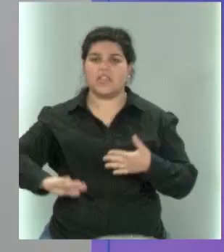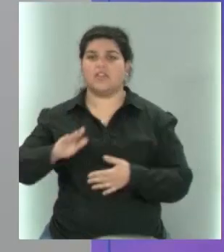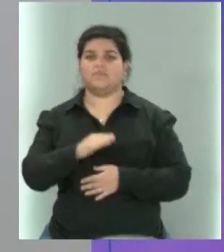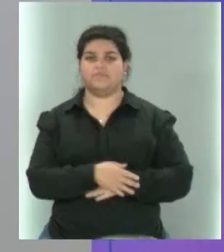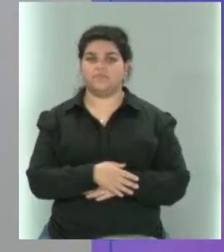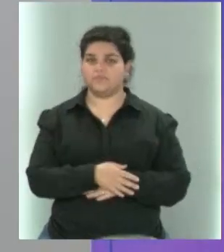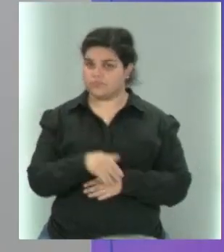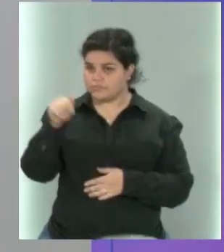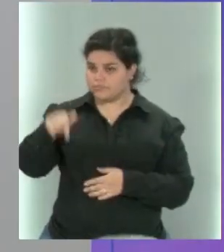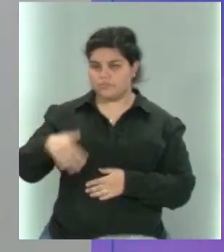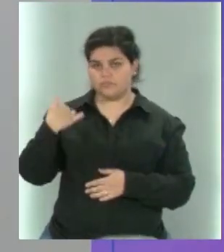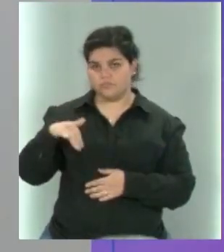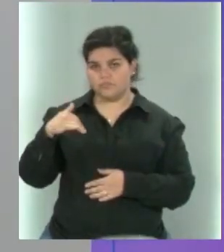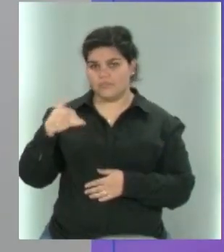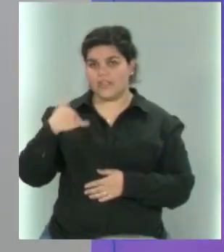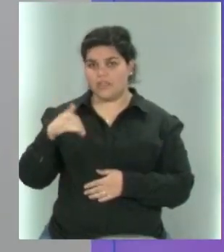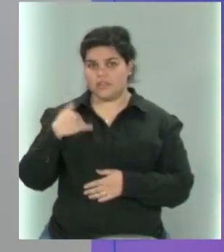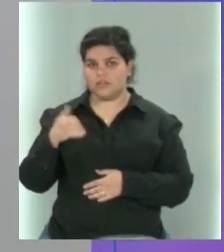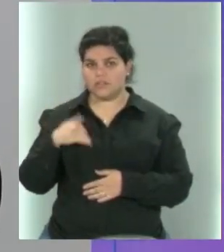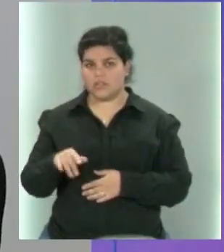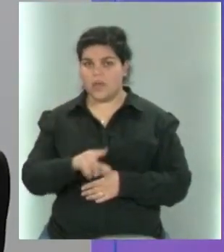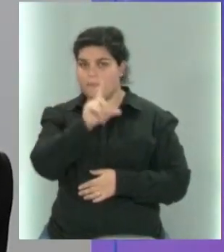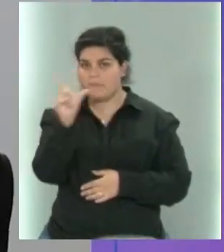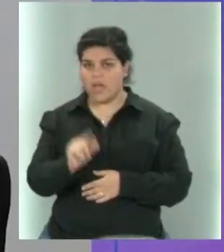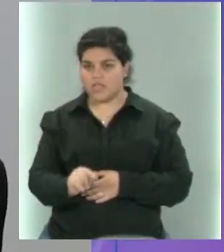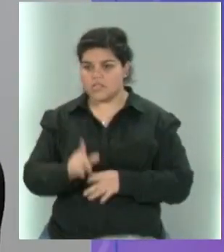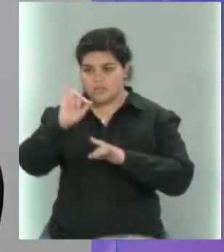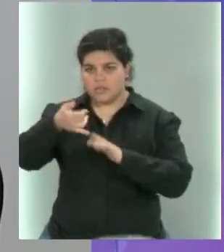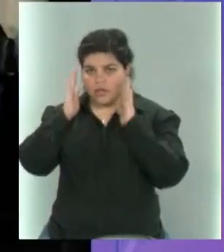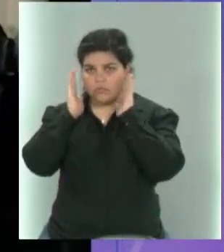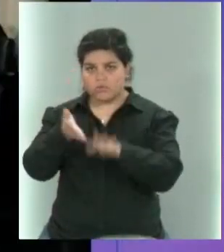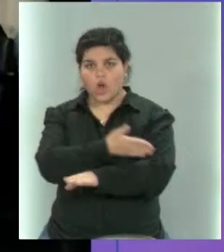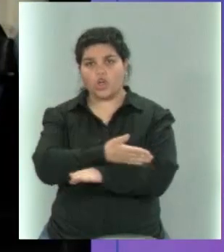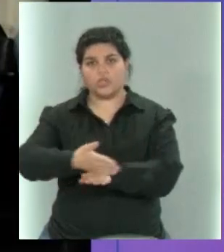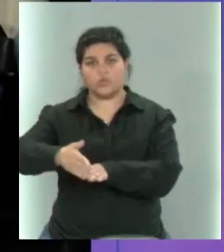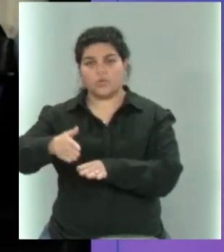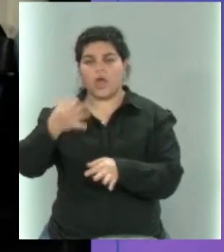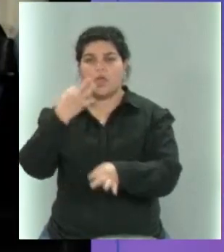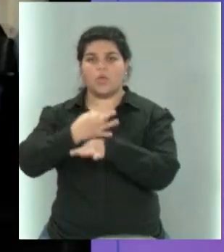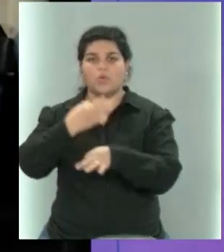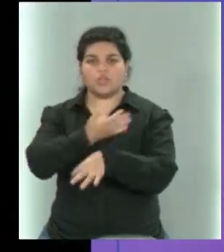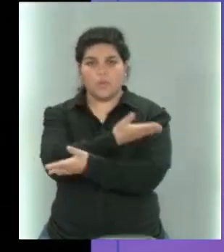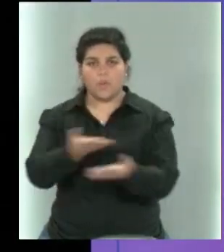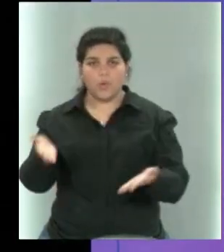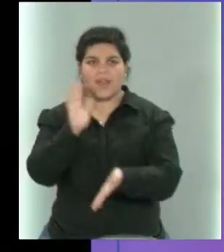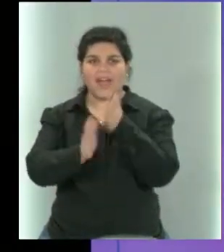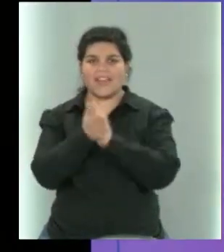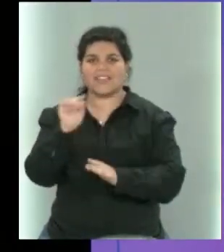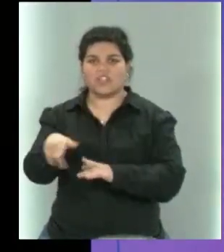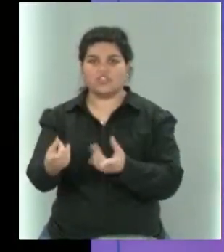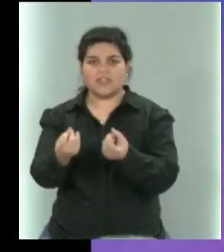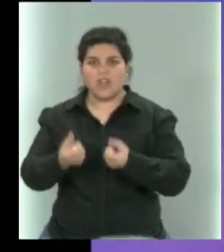de los pocos países que mantienen una educación pública y gratuita. Hay que fortalecer eso, no